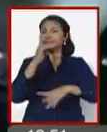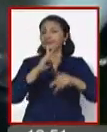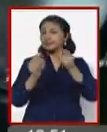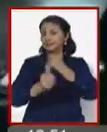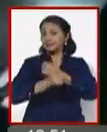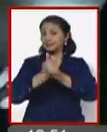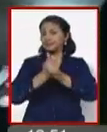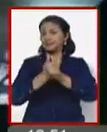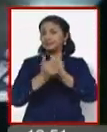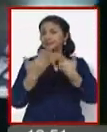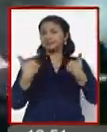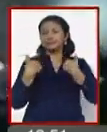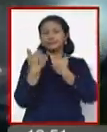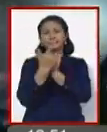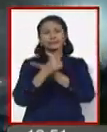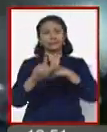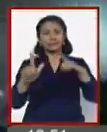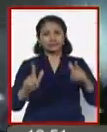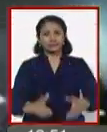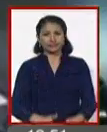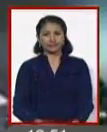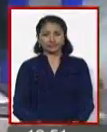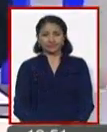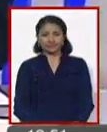personas peligrosas salgan libres.